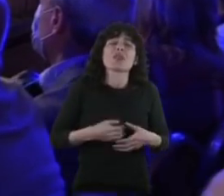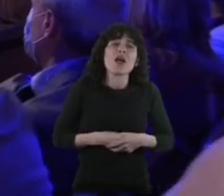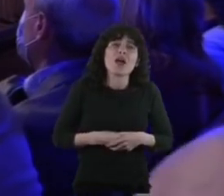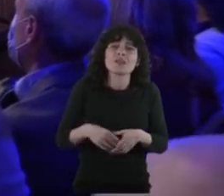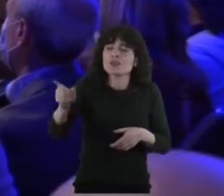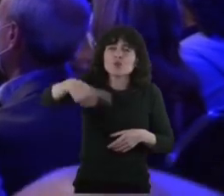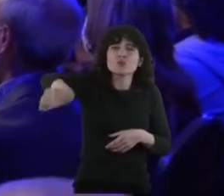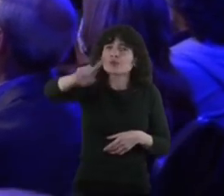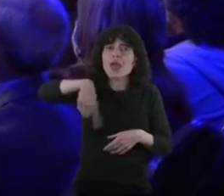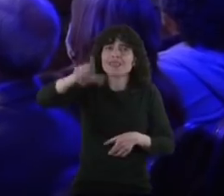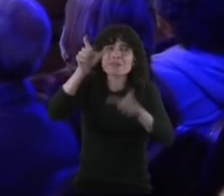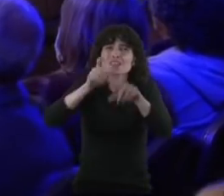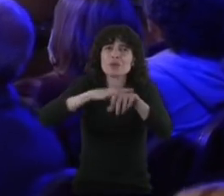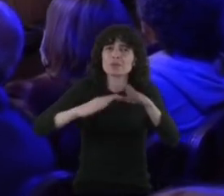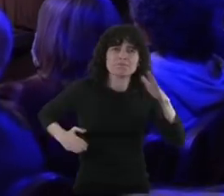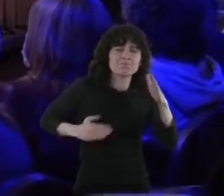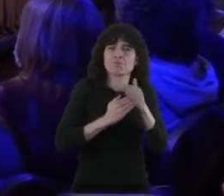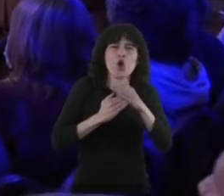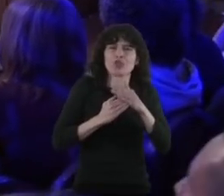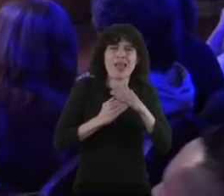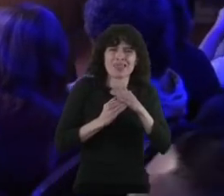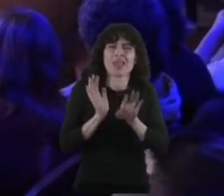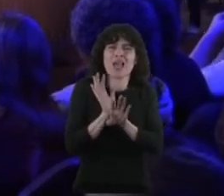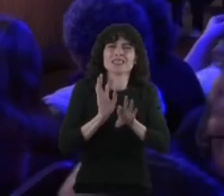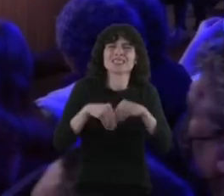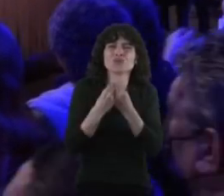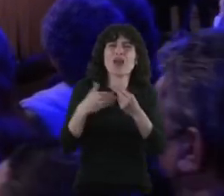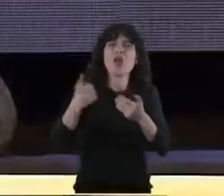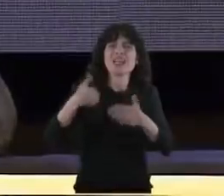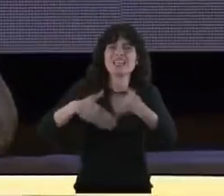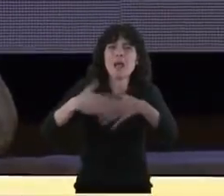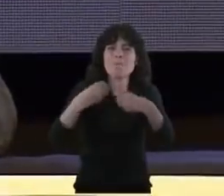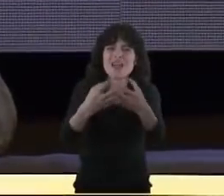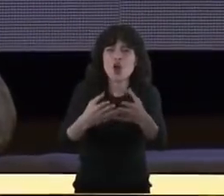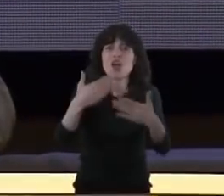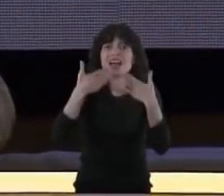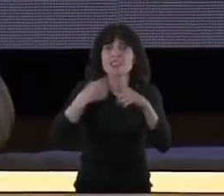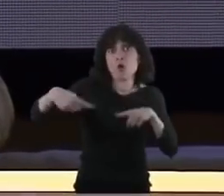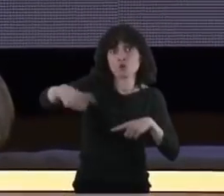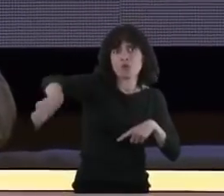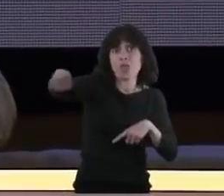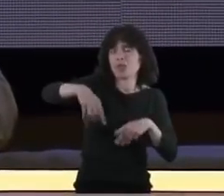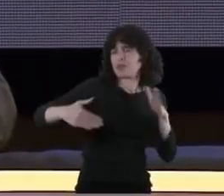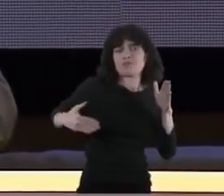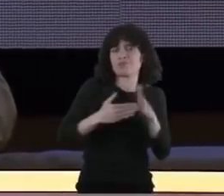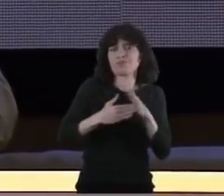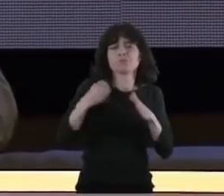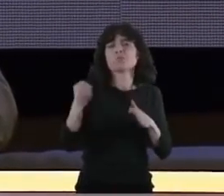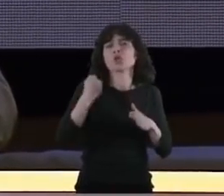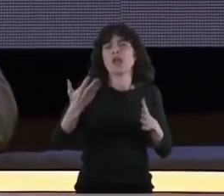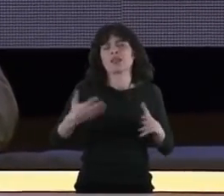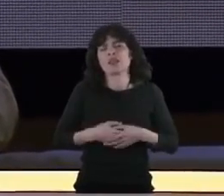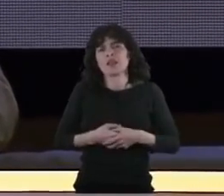ustedes fueron actores centrales para que la Argentina hoy esté caminando. Centrales.